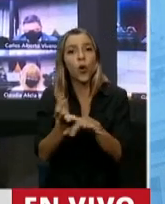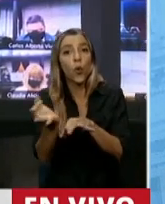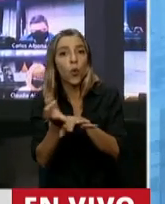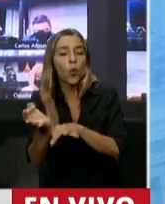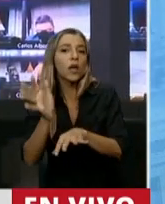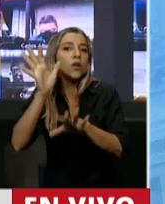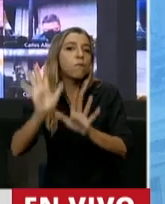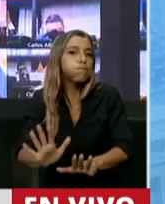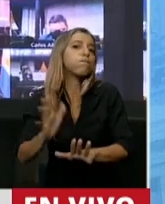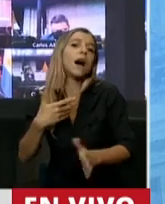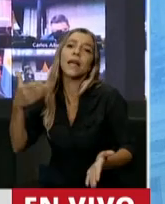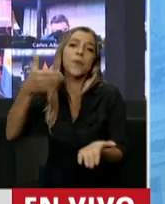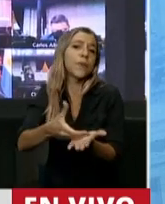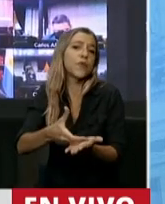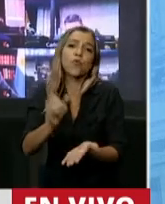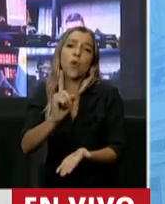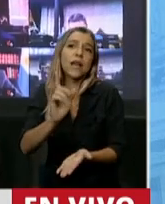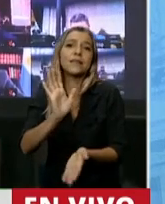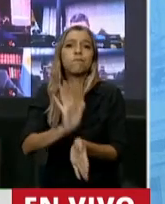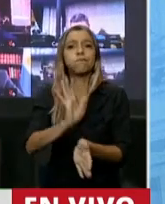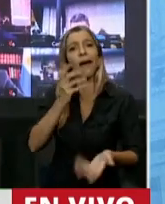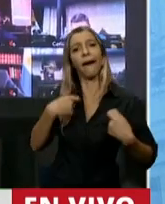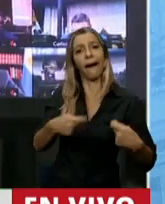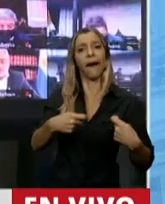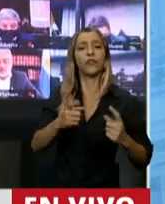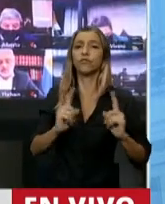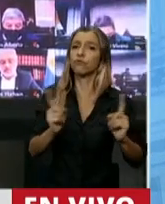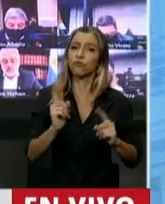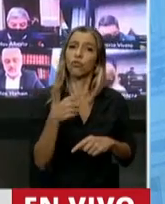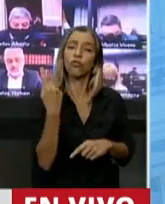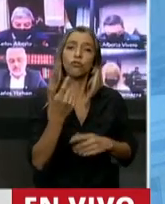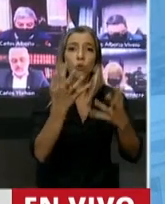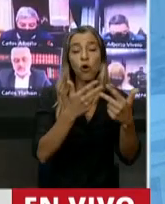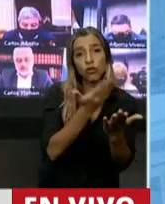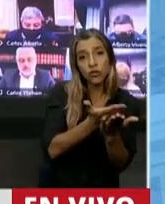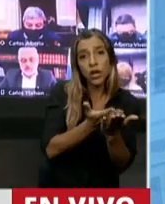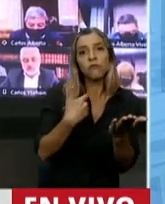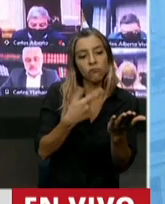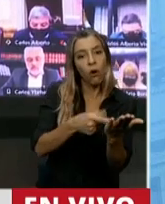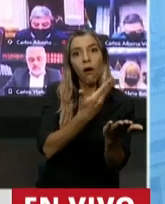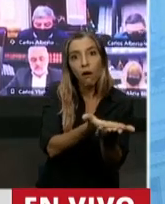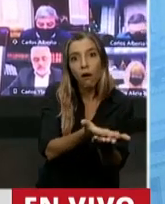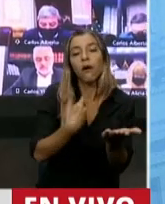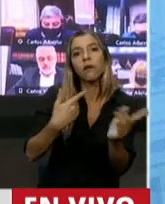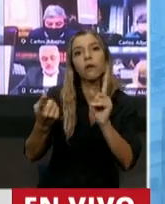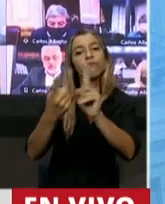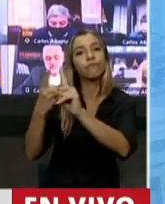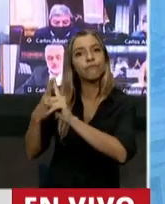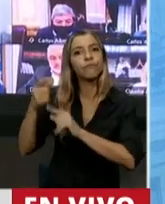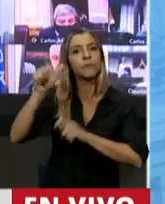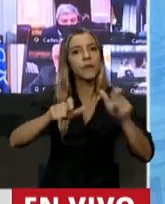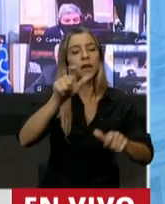pero a medida que vamos militando este proyecto nos vamos cruzando con distintas personas. Yo quiero contar la historia de